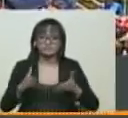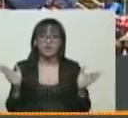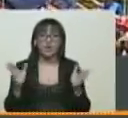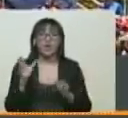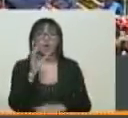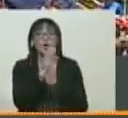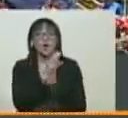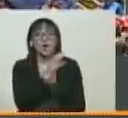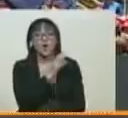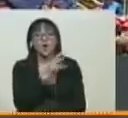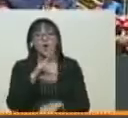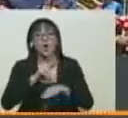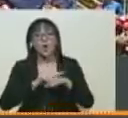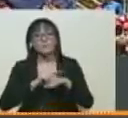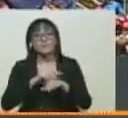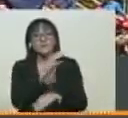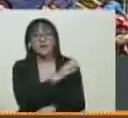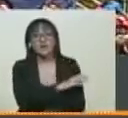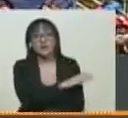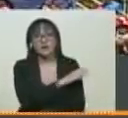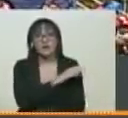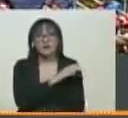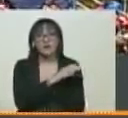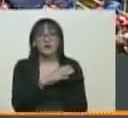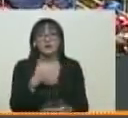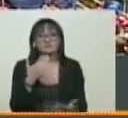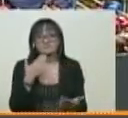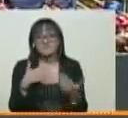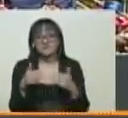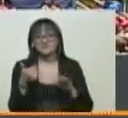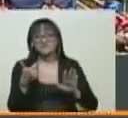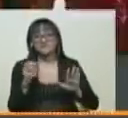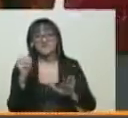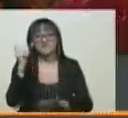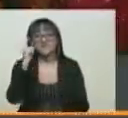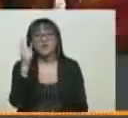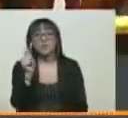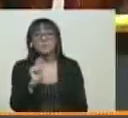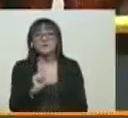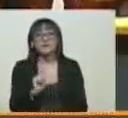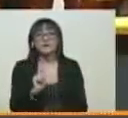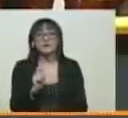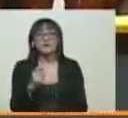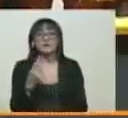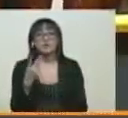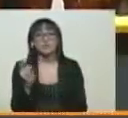de Amazonas a más tardar en 60 días.